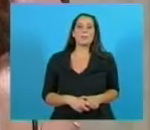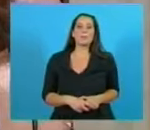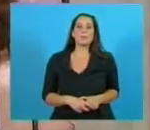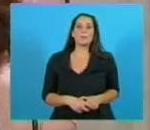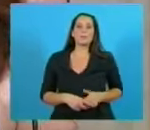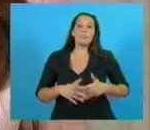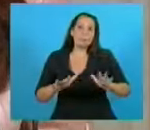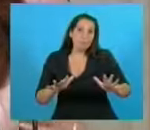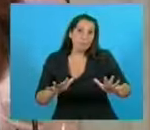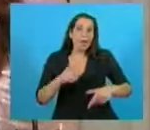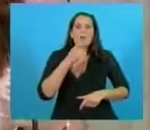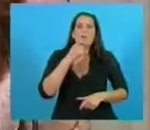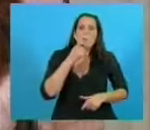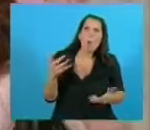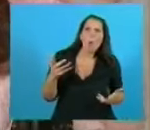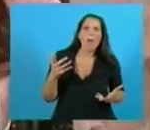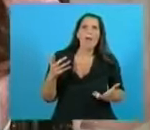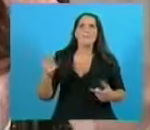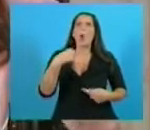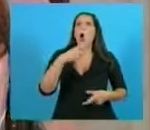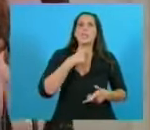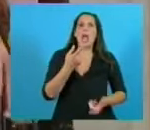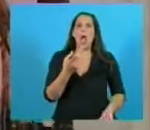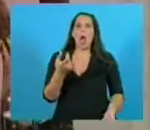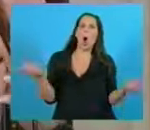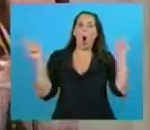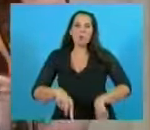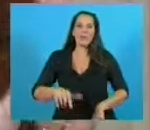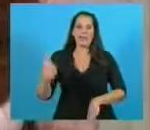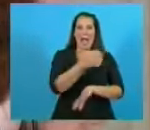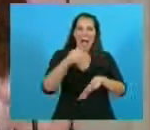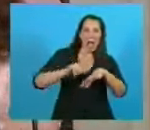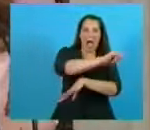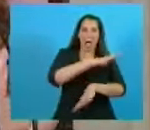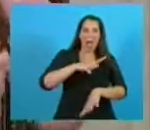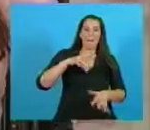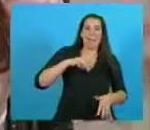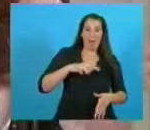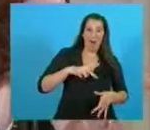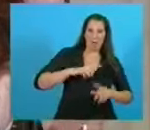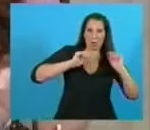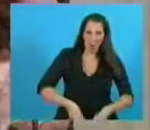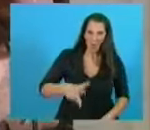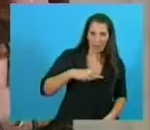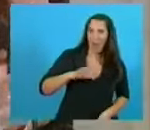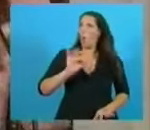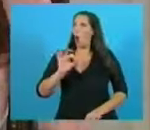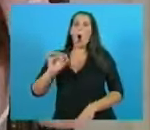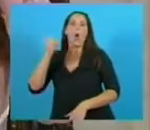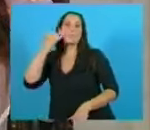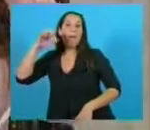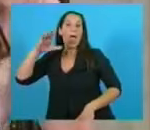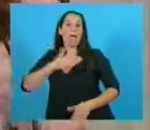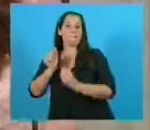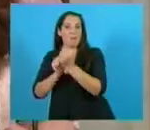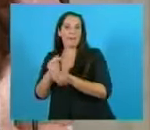Si por ejemplo, se quiere privatizar nuevamente Aerolíneas Argentinas o YPF, si por ejemplo se le va a